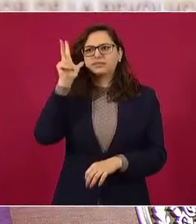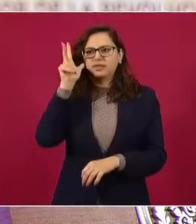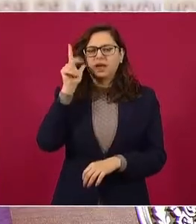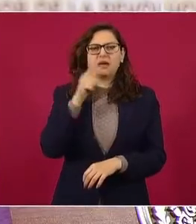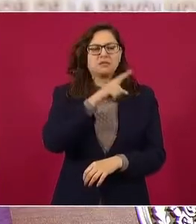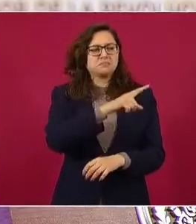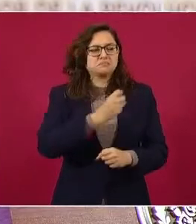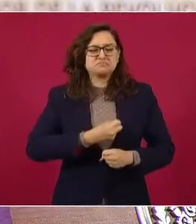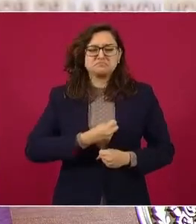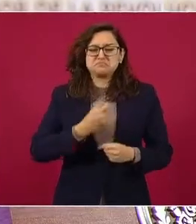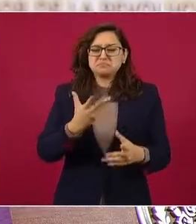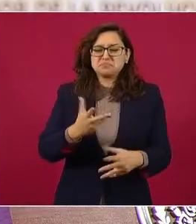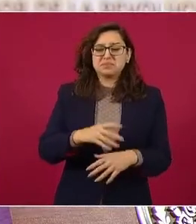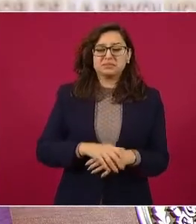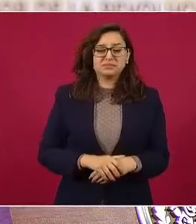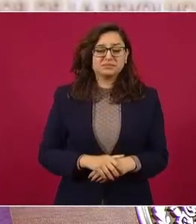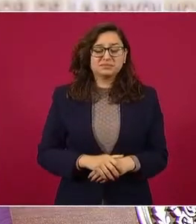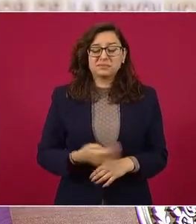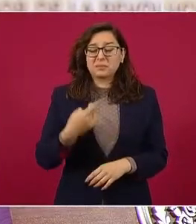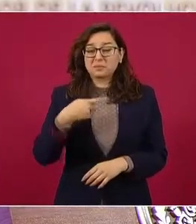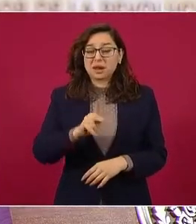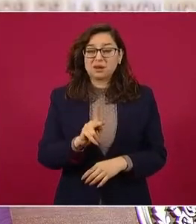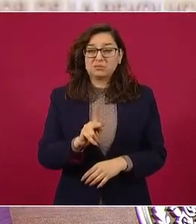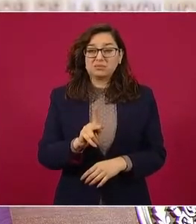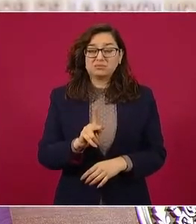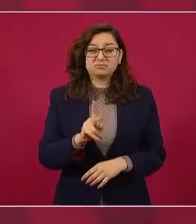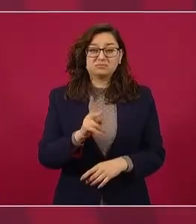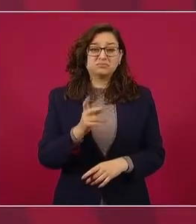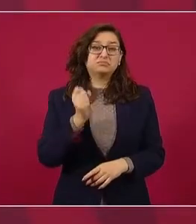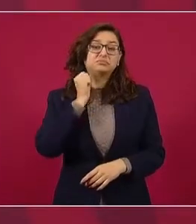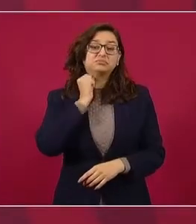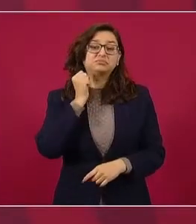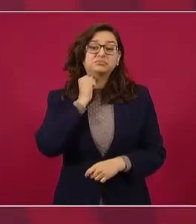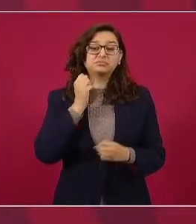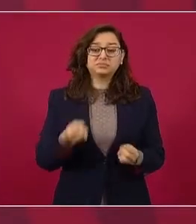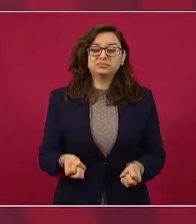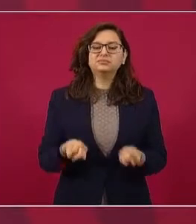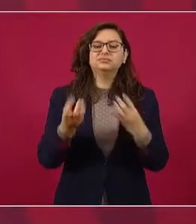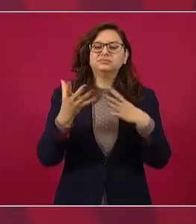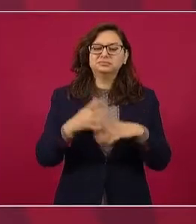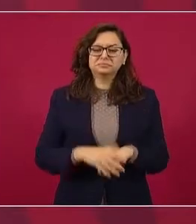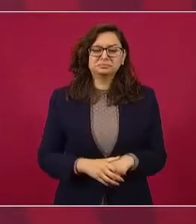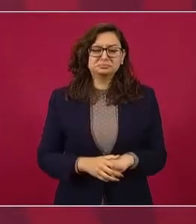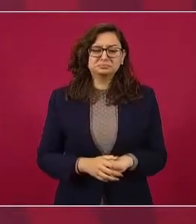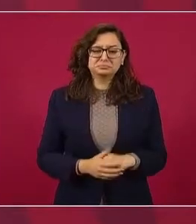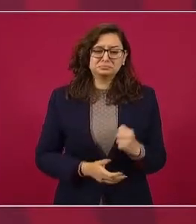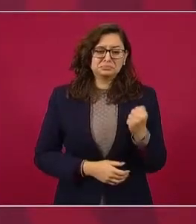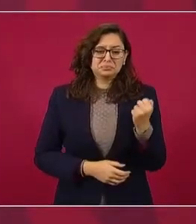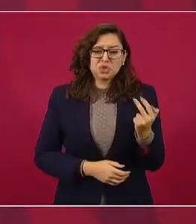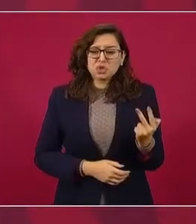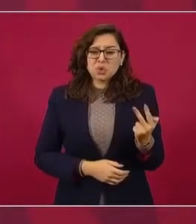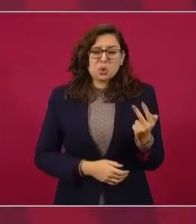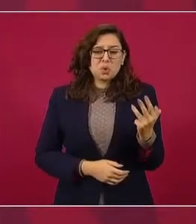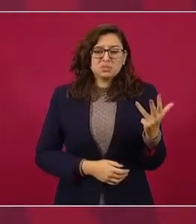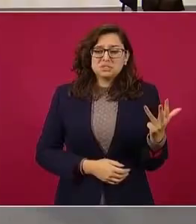pero son 2 o 3, y aunque sean 100,